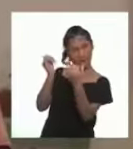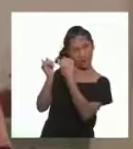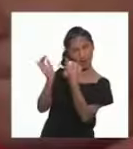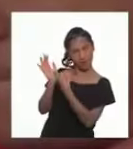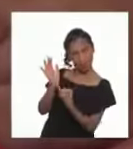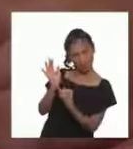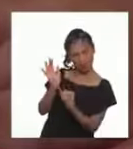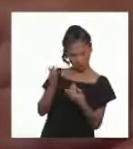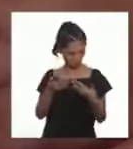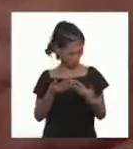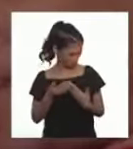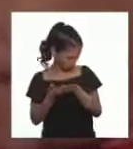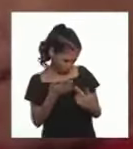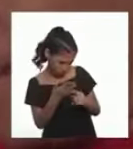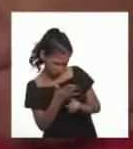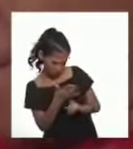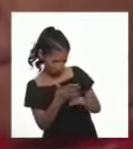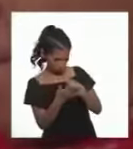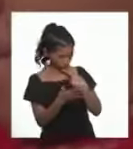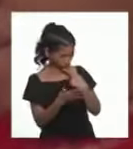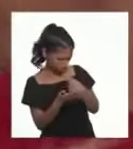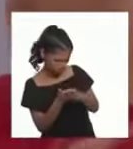imagen.